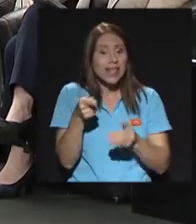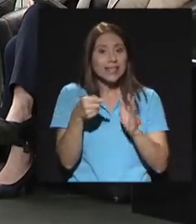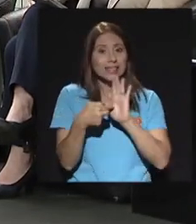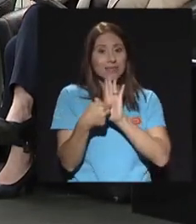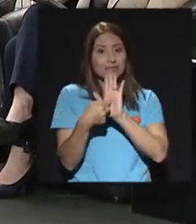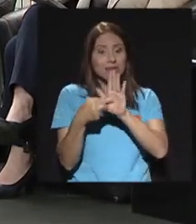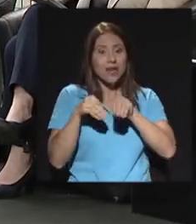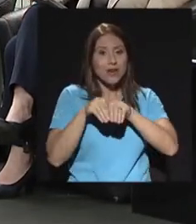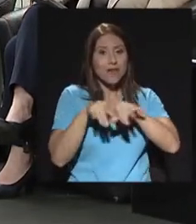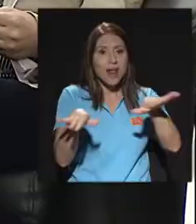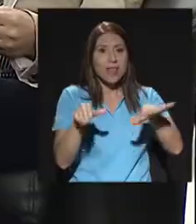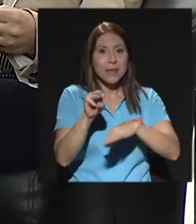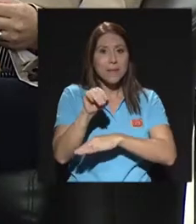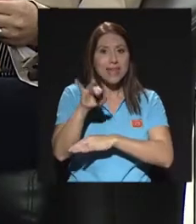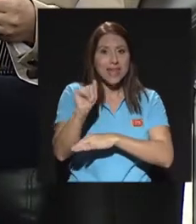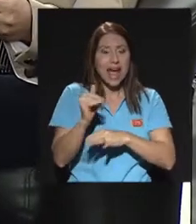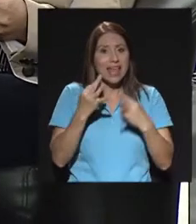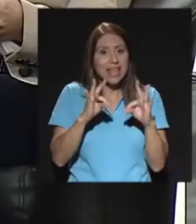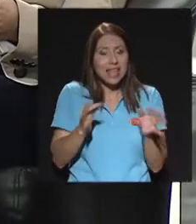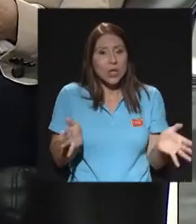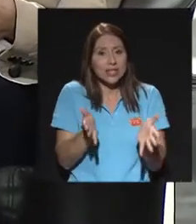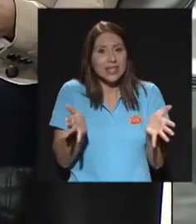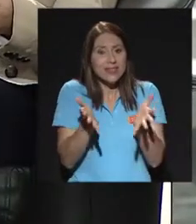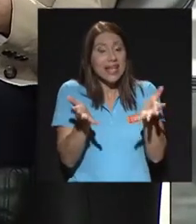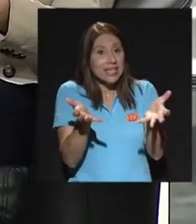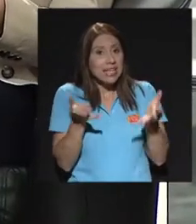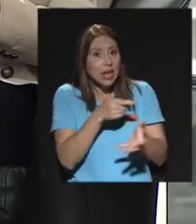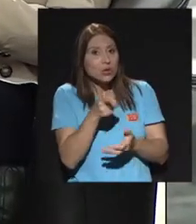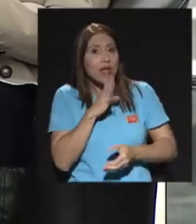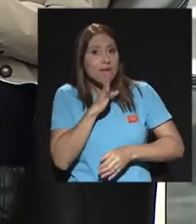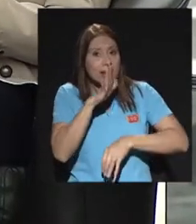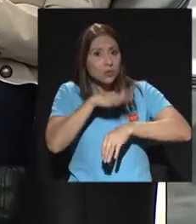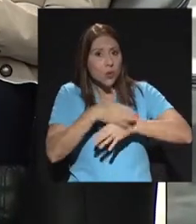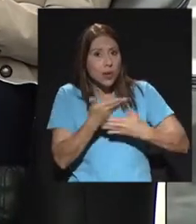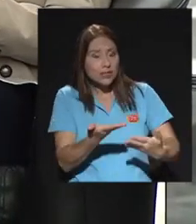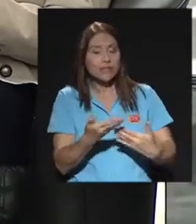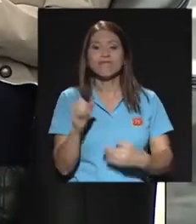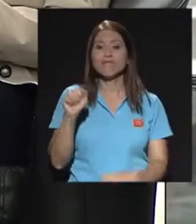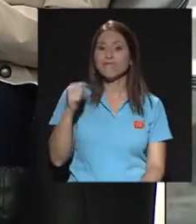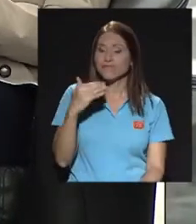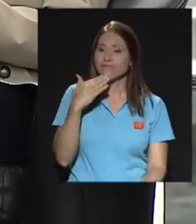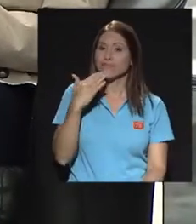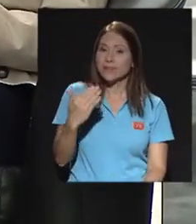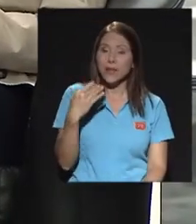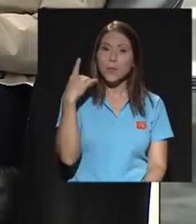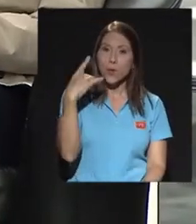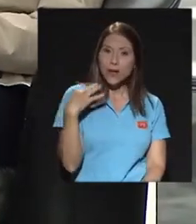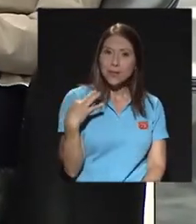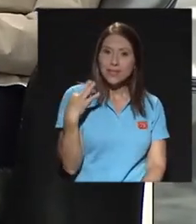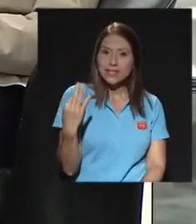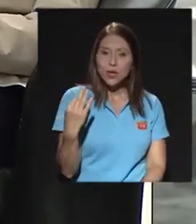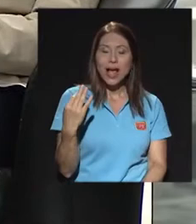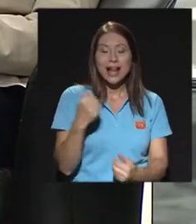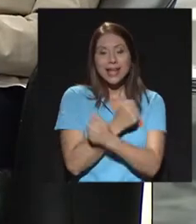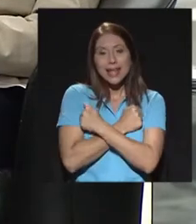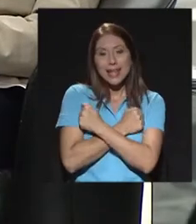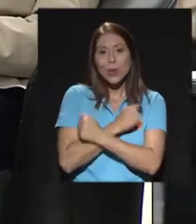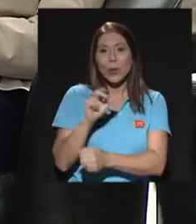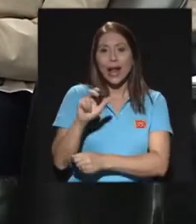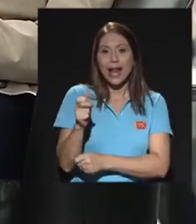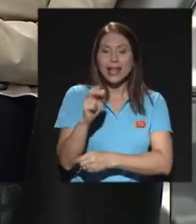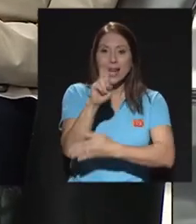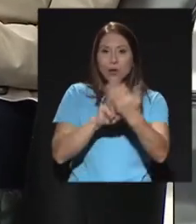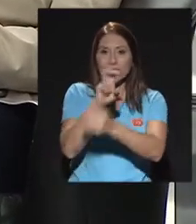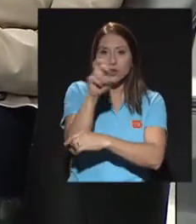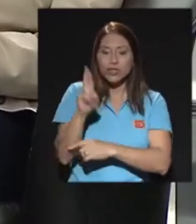venido tratando de incentivar eso. Quisiera tener su reflexión, claro, en torno a eso. Muchas gracias por la invitación al querido canal de la Universidad de Costa Rica por